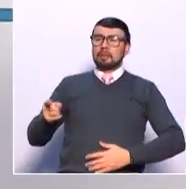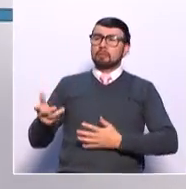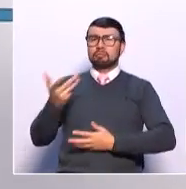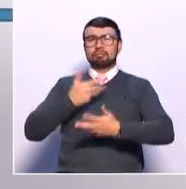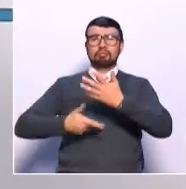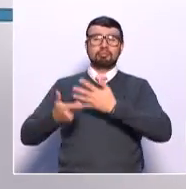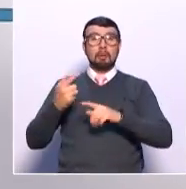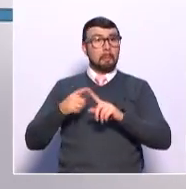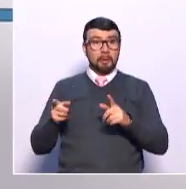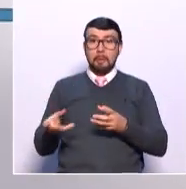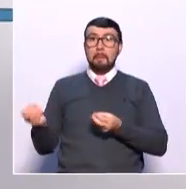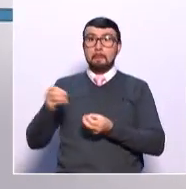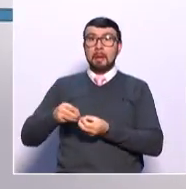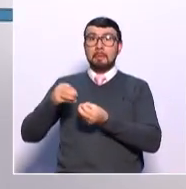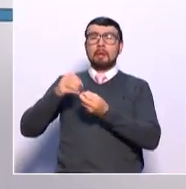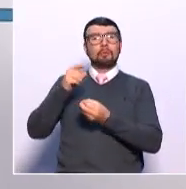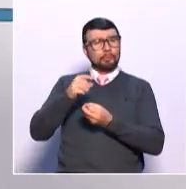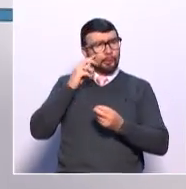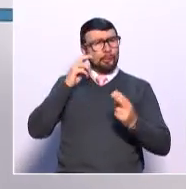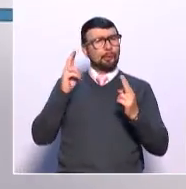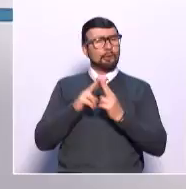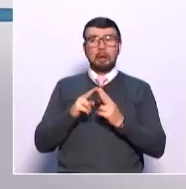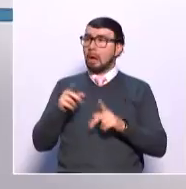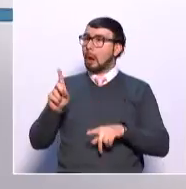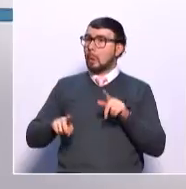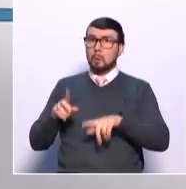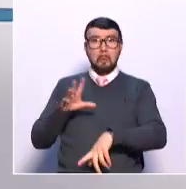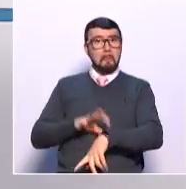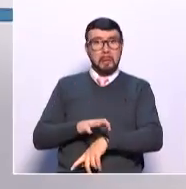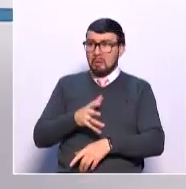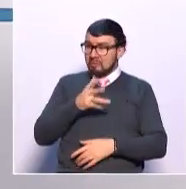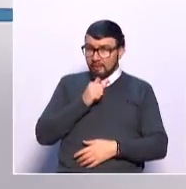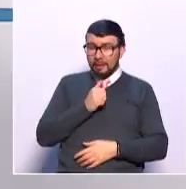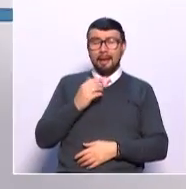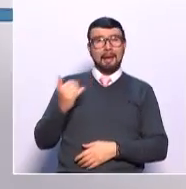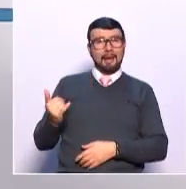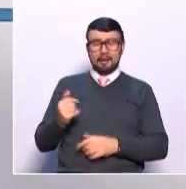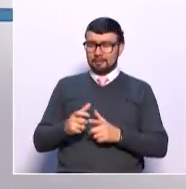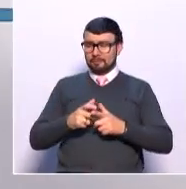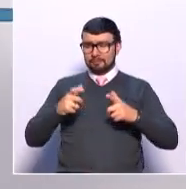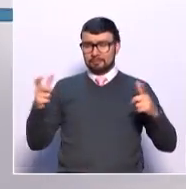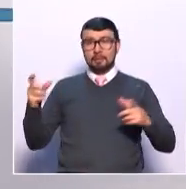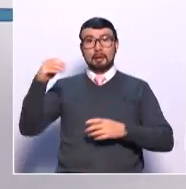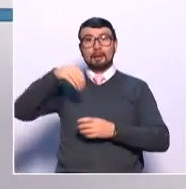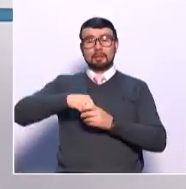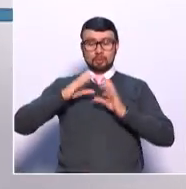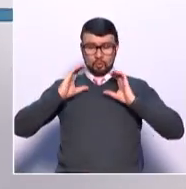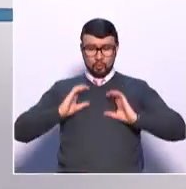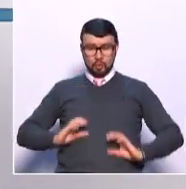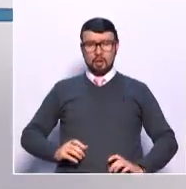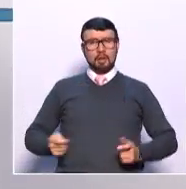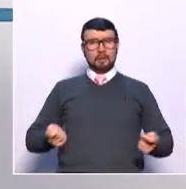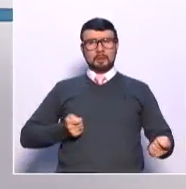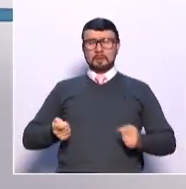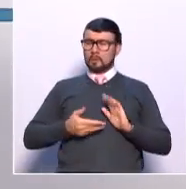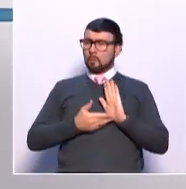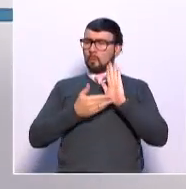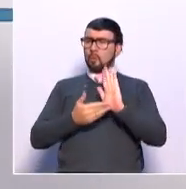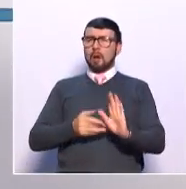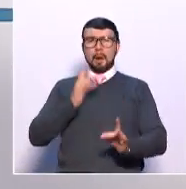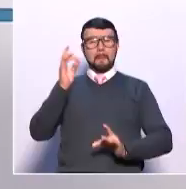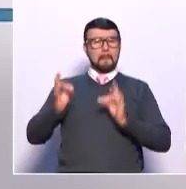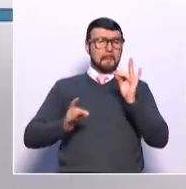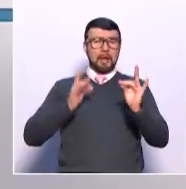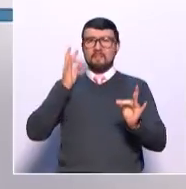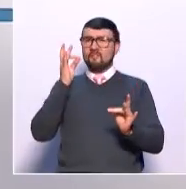todavía para que conozcamos quiénes no somos médicos entremos a ese fabuloso mundo de nuestro cuerpo de este mecanismo tan perfecto y